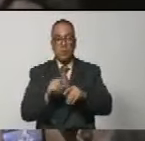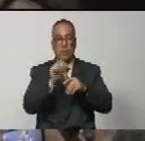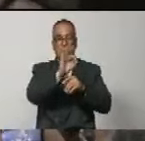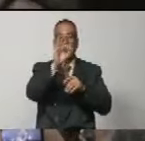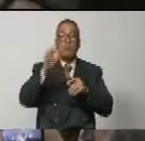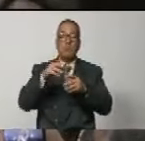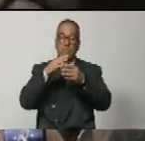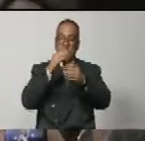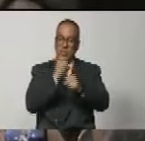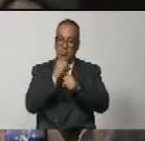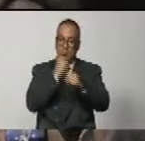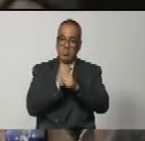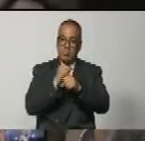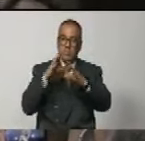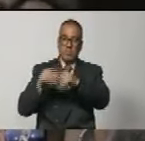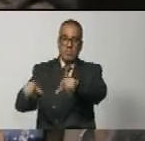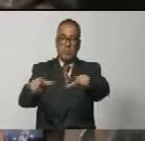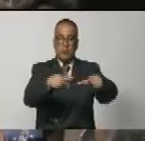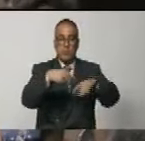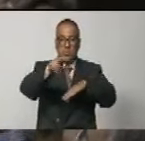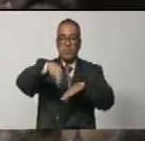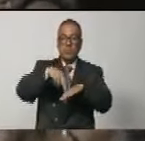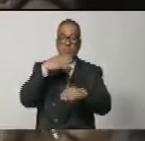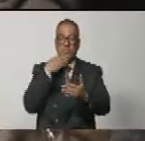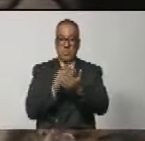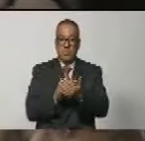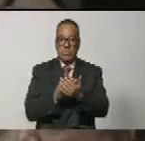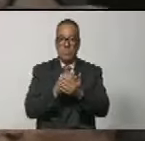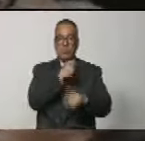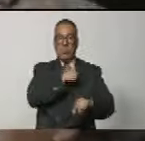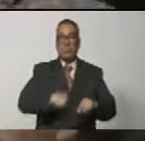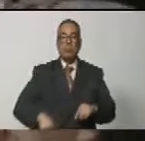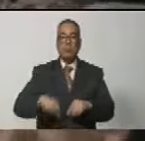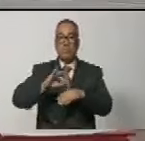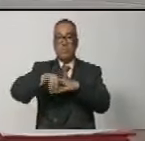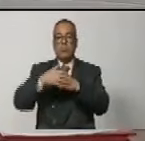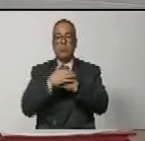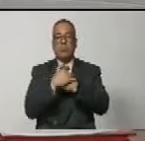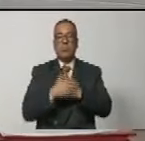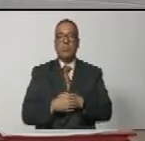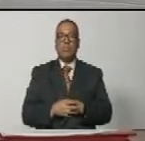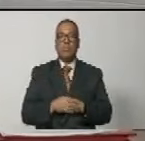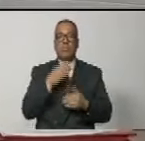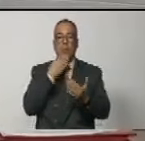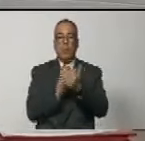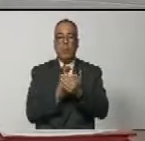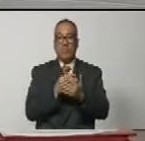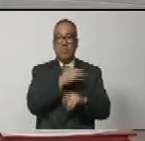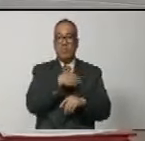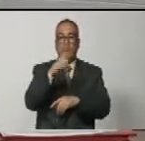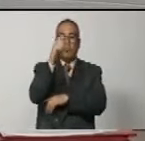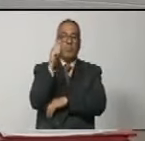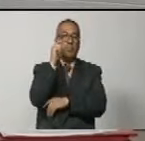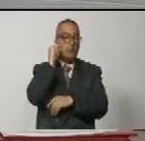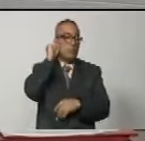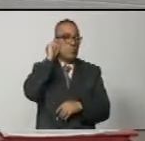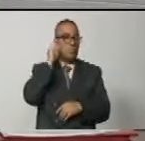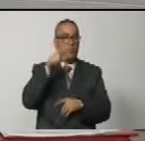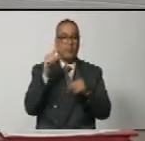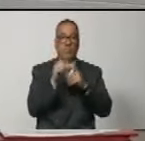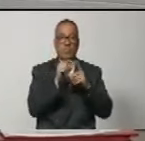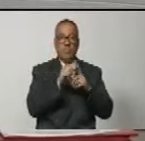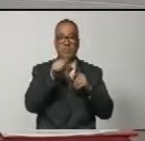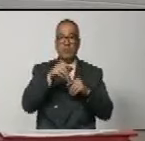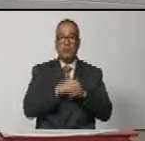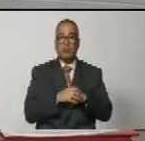acuicultoras que hacen vida en todo el territorio nacional. Muchísimas gracias, ciudadano presidente. Muchas gracias, querida diputada. ¿Nadie más anotado